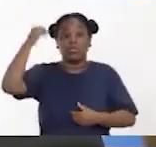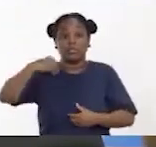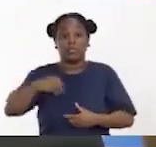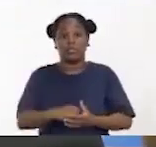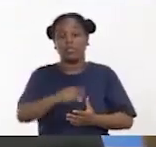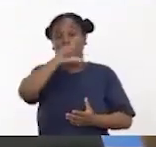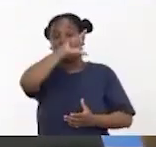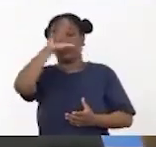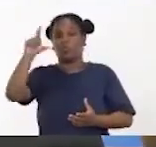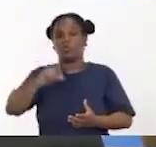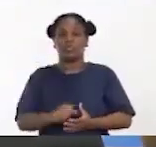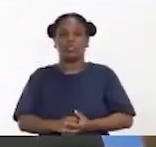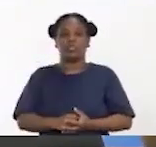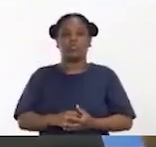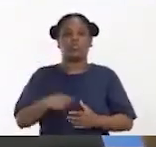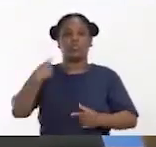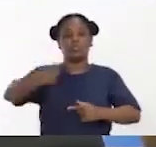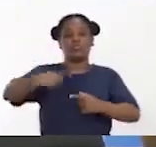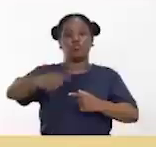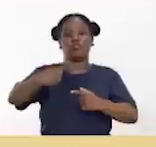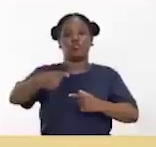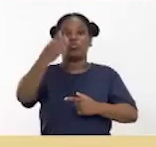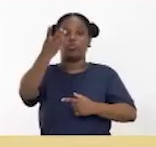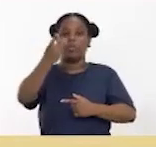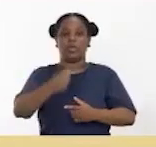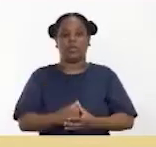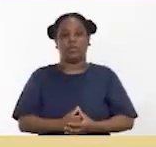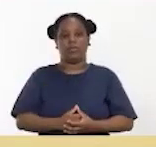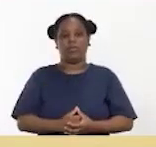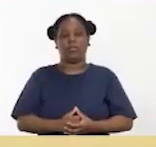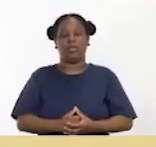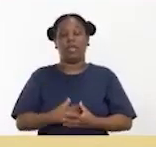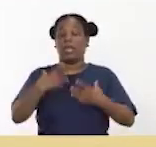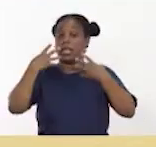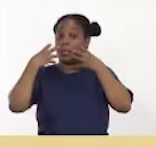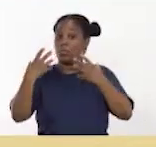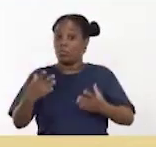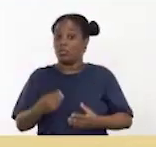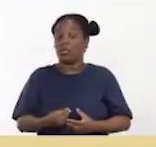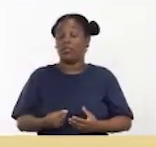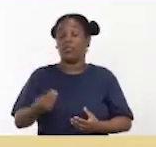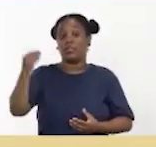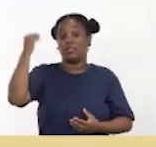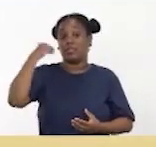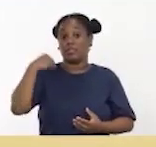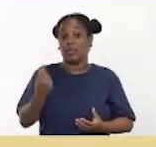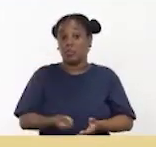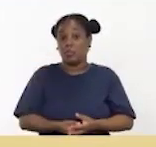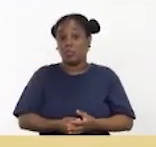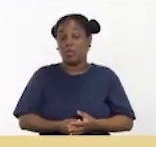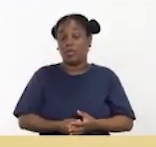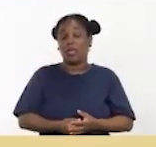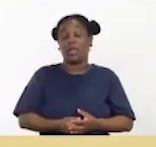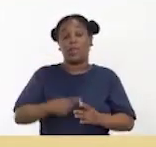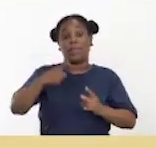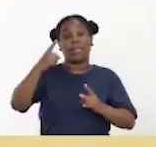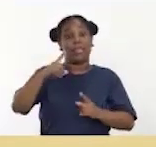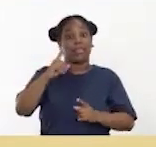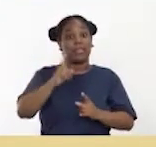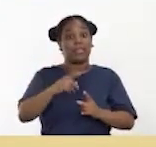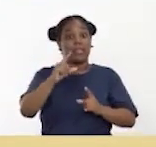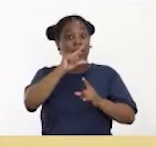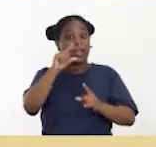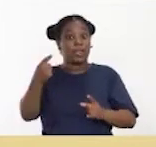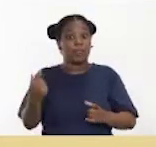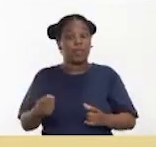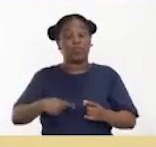Aquí, importante definir el concepto de sucesión numérica. Es importante determinar el término enésimo